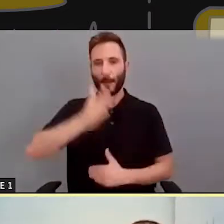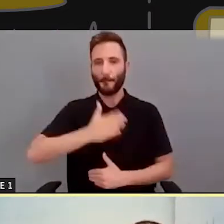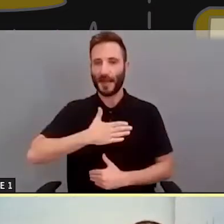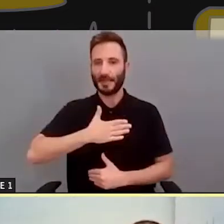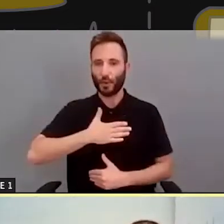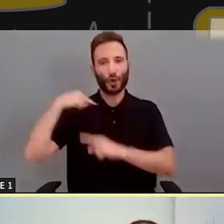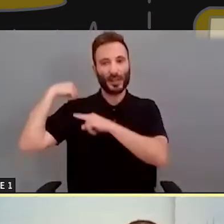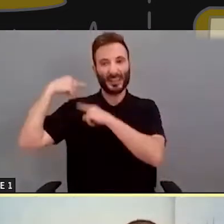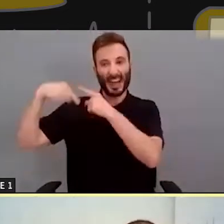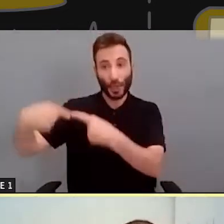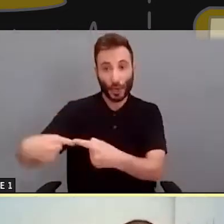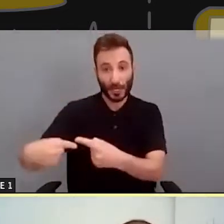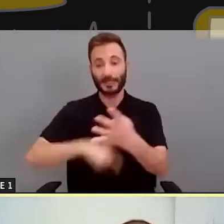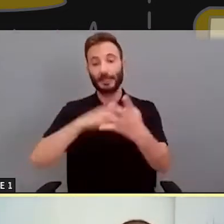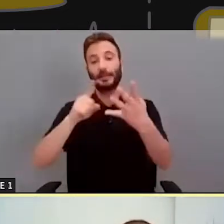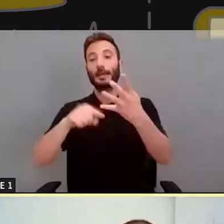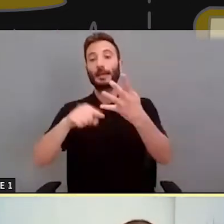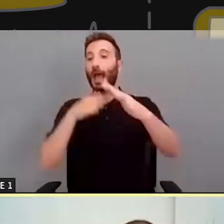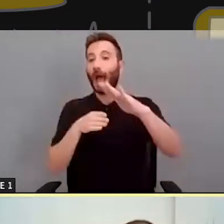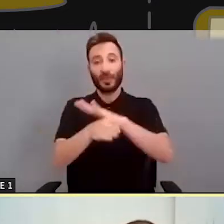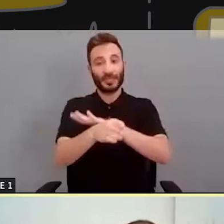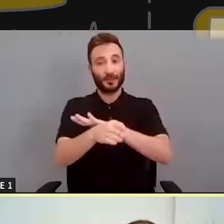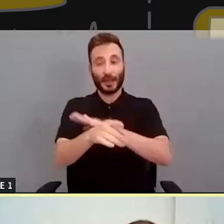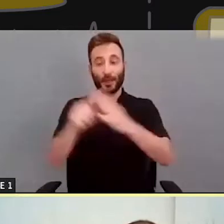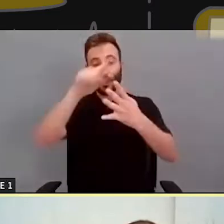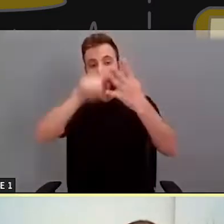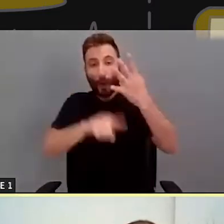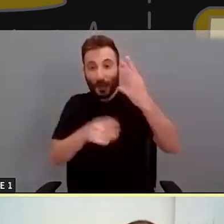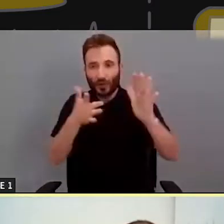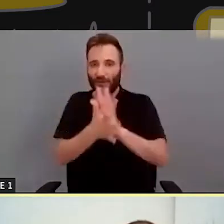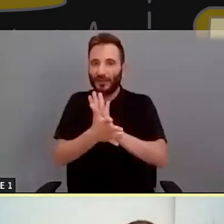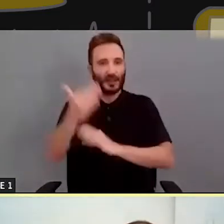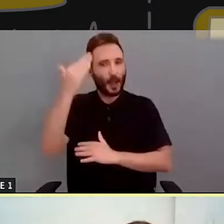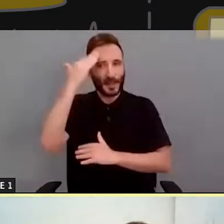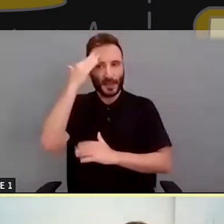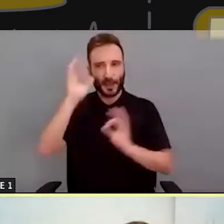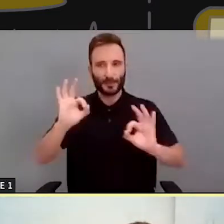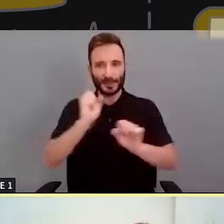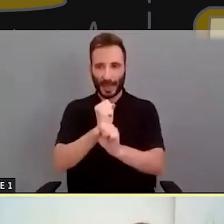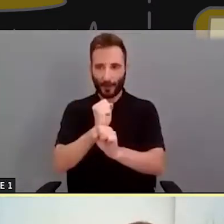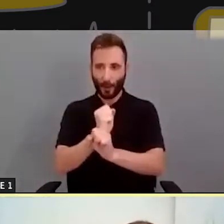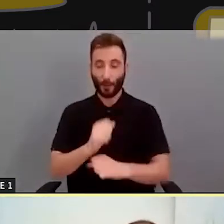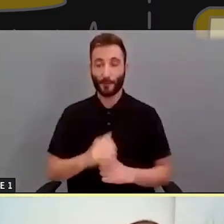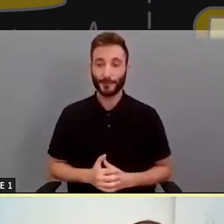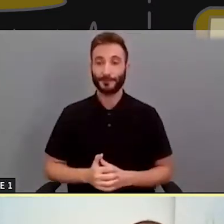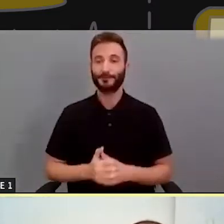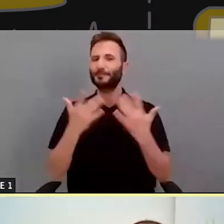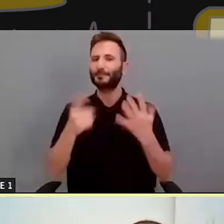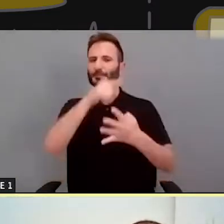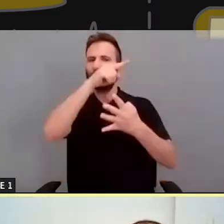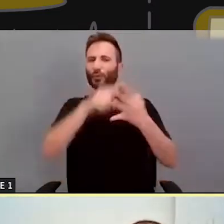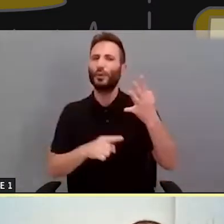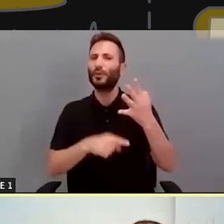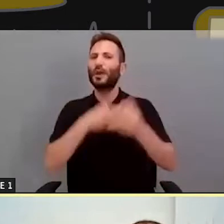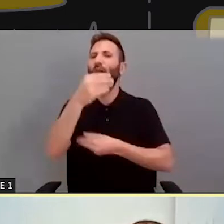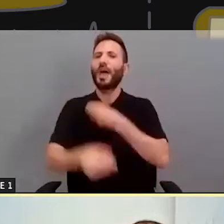las tradiciones y la accesibilidad como uno de los ejes de trabajo. ¿Y qué hacemos con este